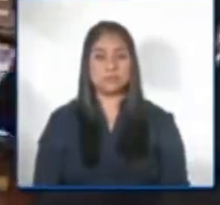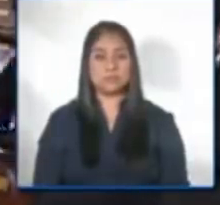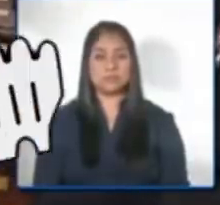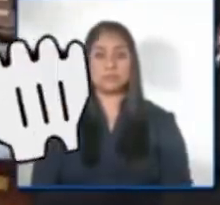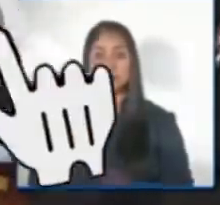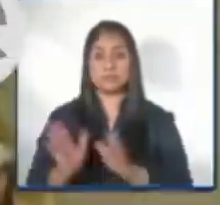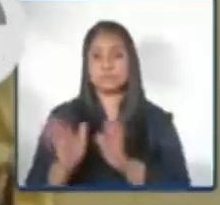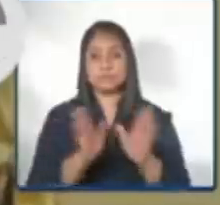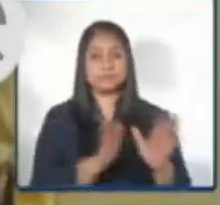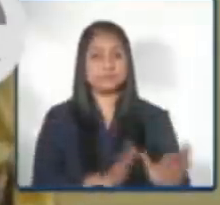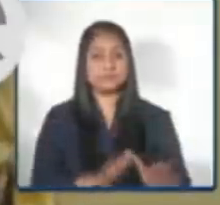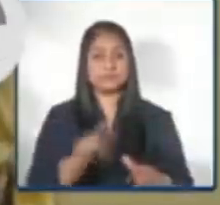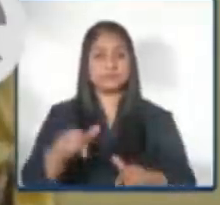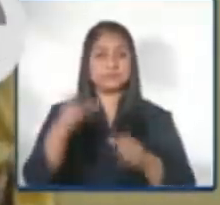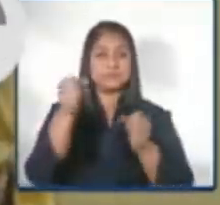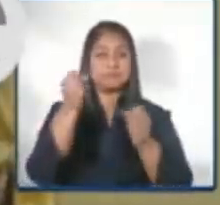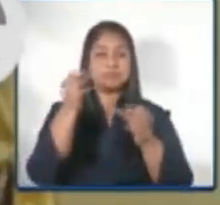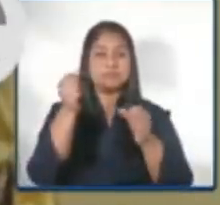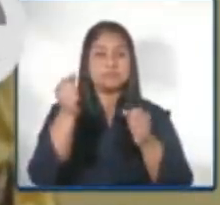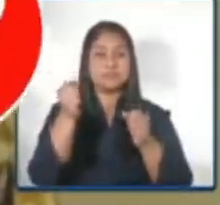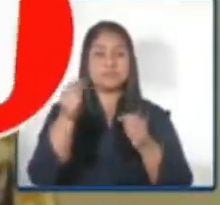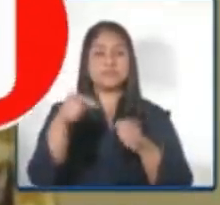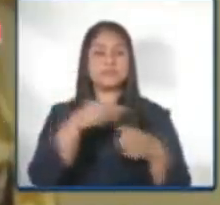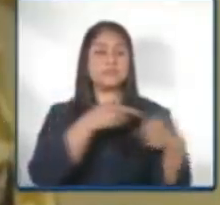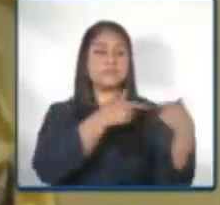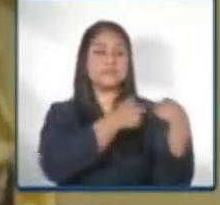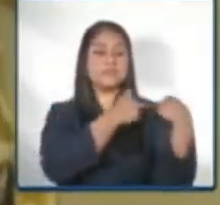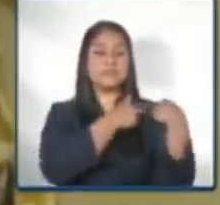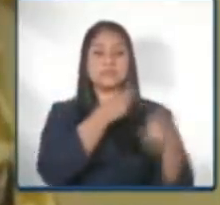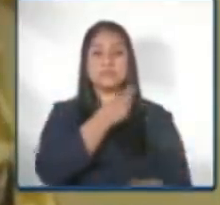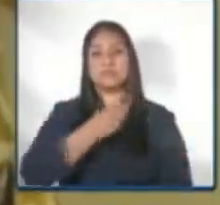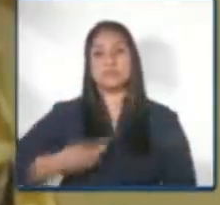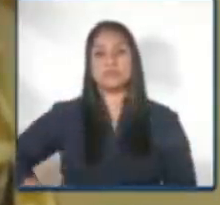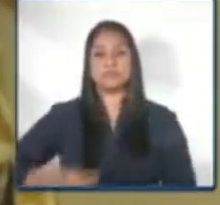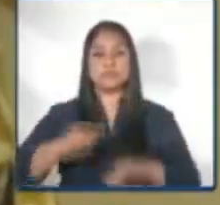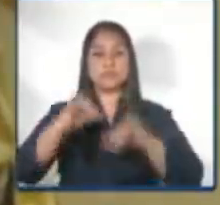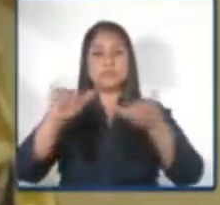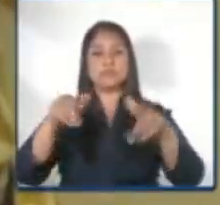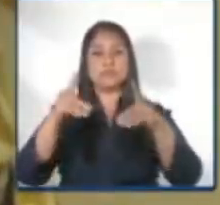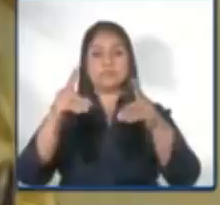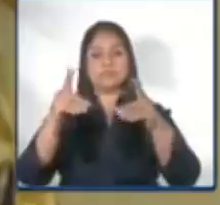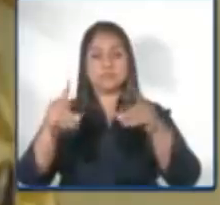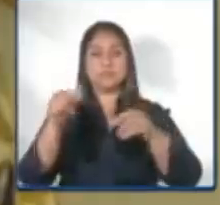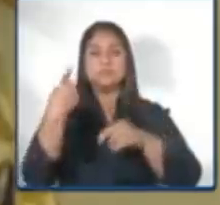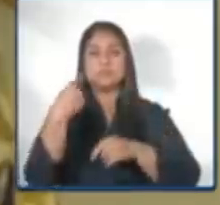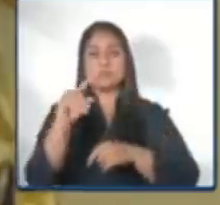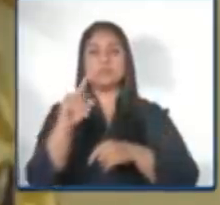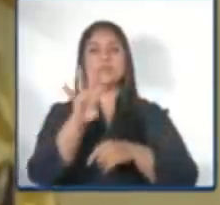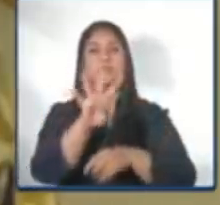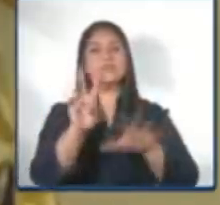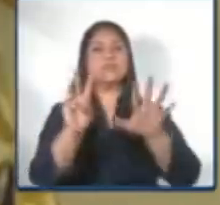A continuación, tenemos las palabras a cargo del presidente de la Junta Directiva de los 48 cantones